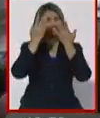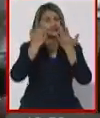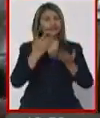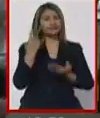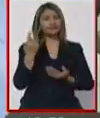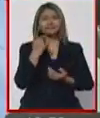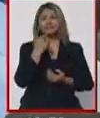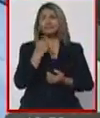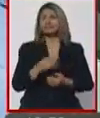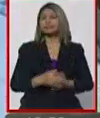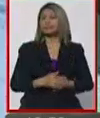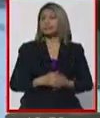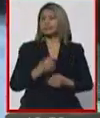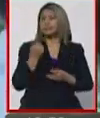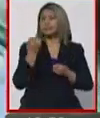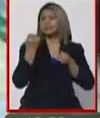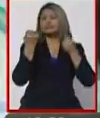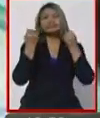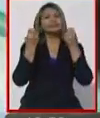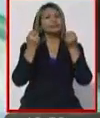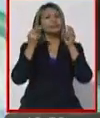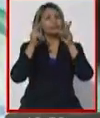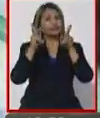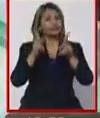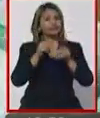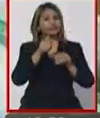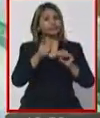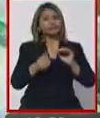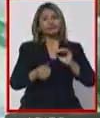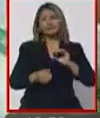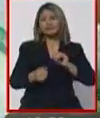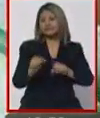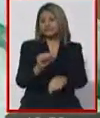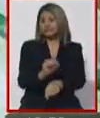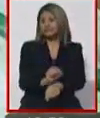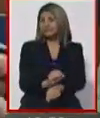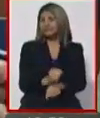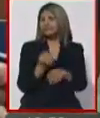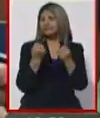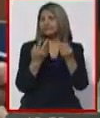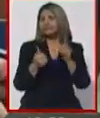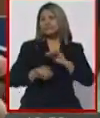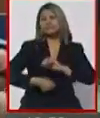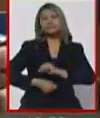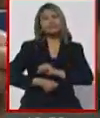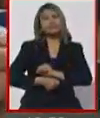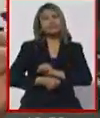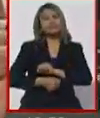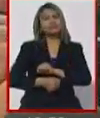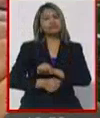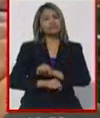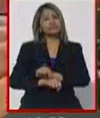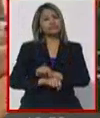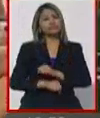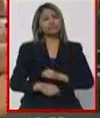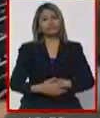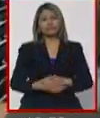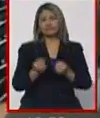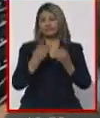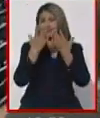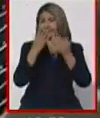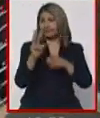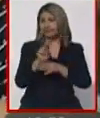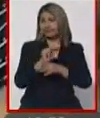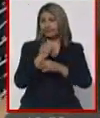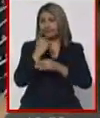¿no? Solamente por mí, por muchas personas privadas de libertad, ¿no? ¿Cuántos estarán injustamente, ¿no? Me duele todo eso, ¿no?